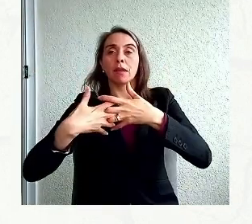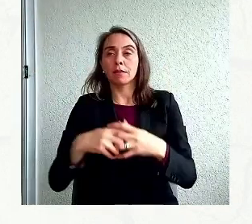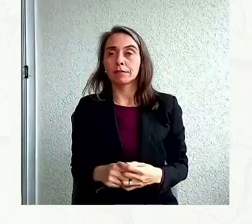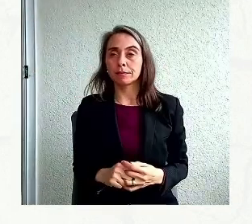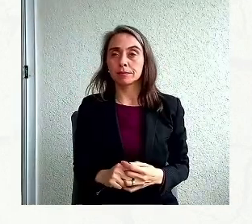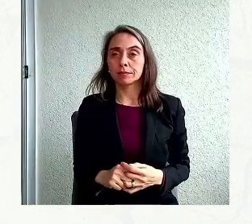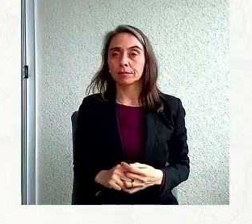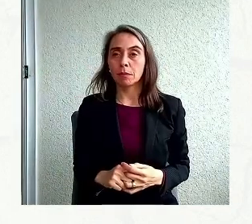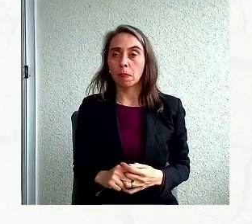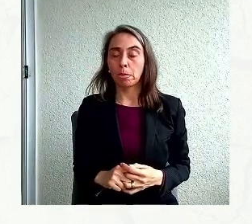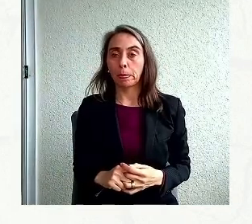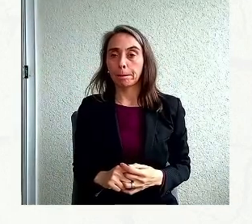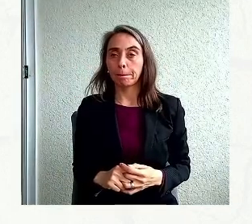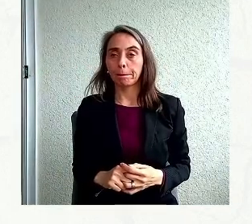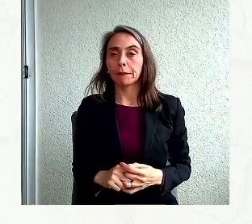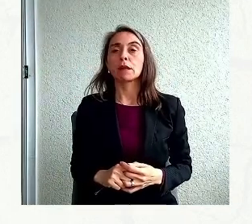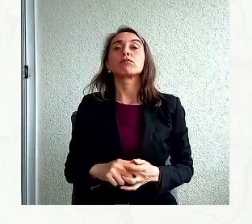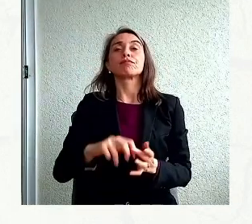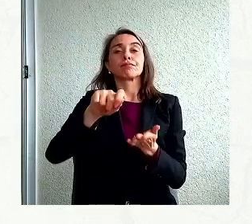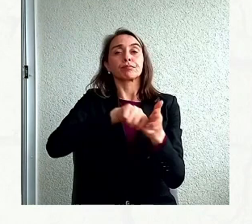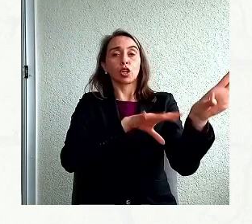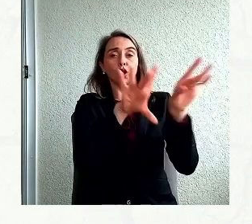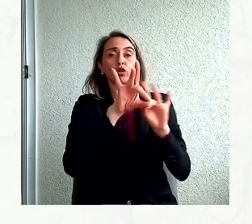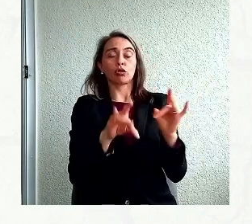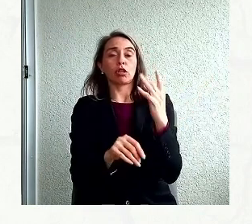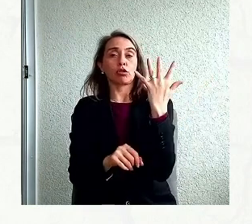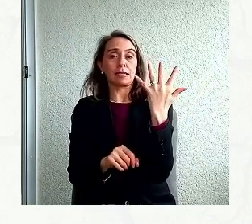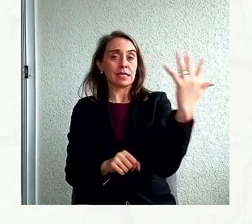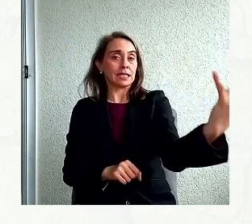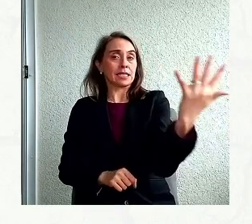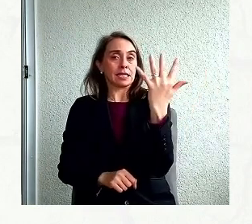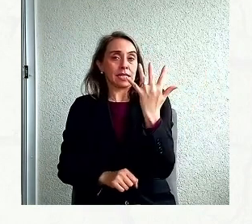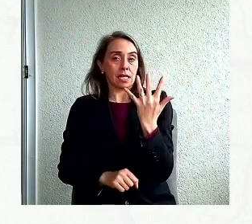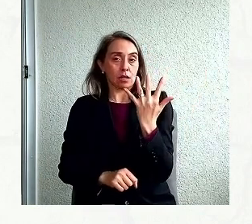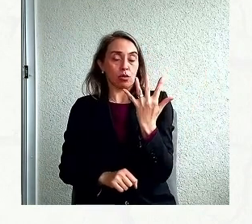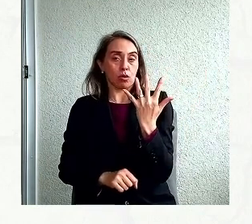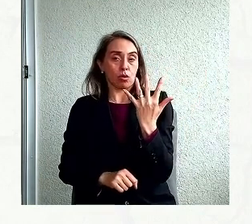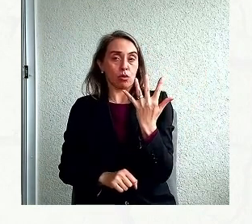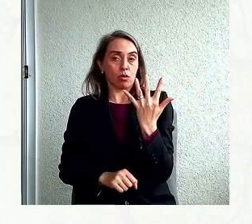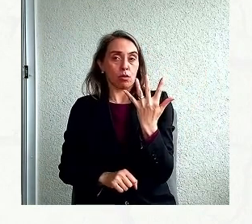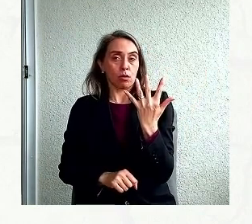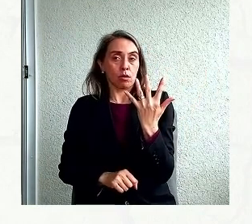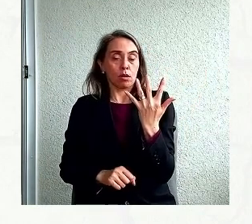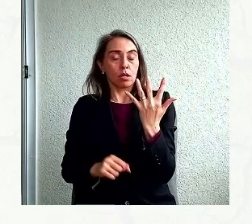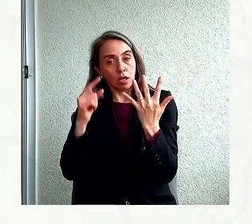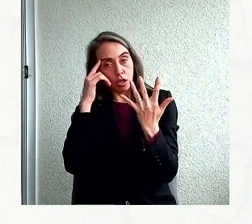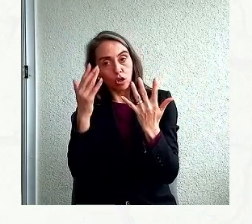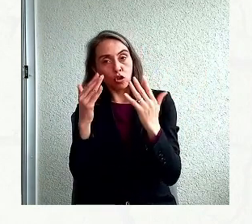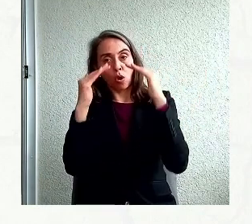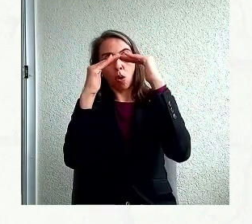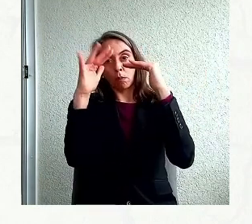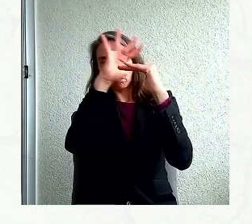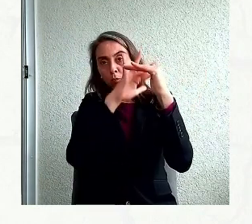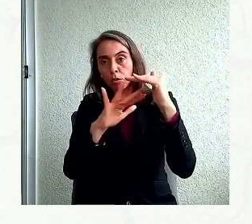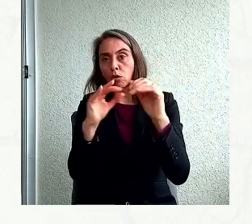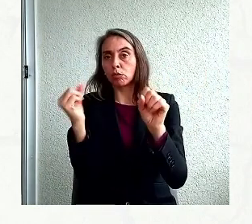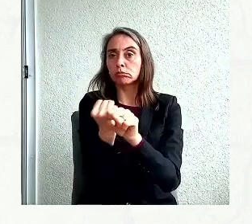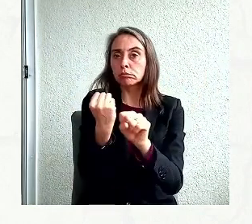Contratamos 5 personas que nos ayudáramos en las infraestructuras. Por ejemplo, tenemos